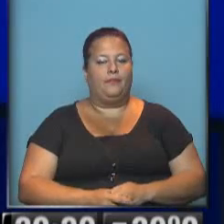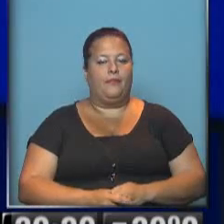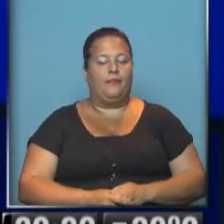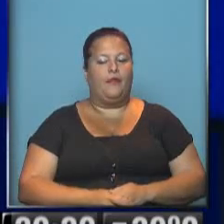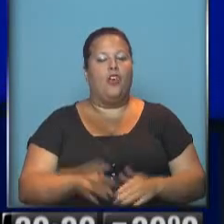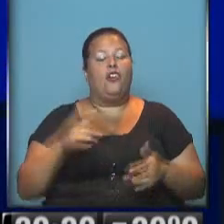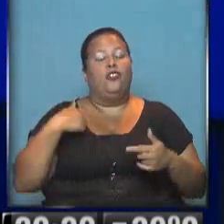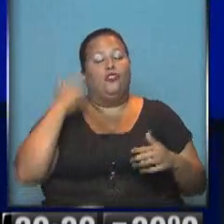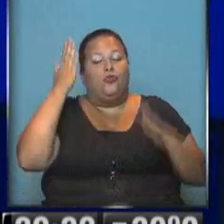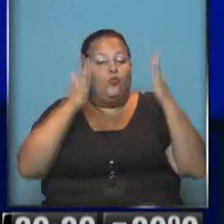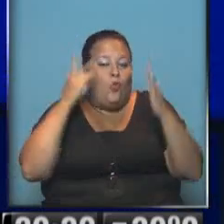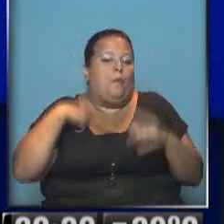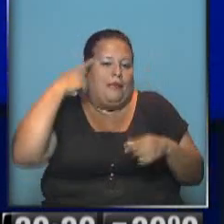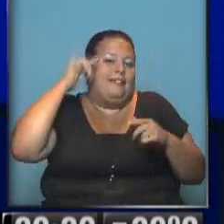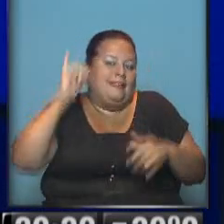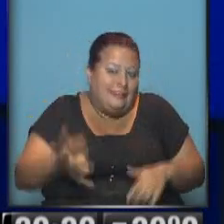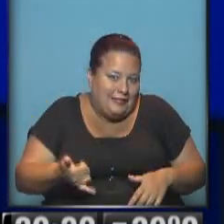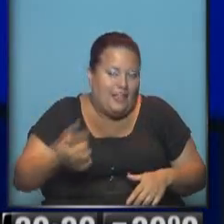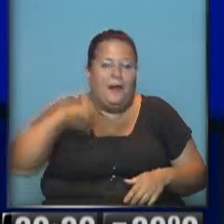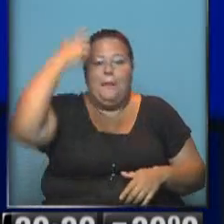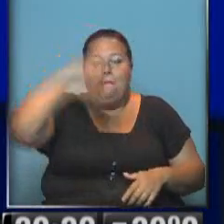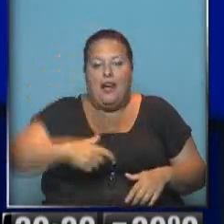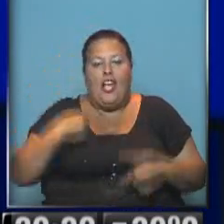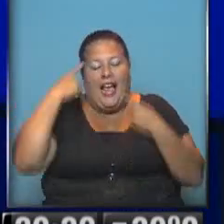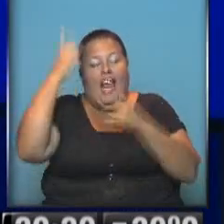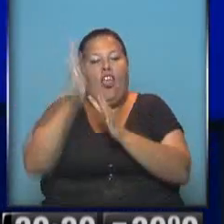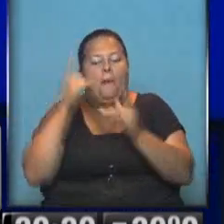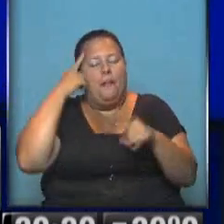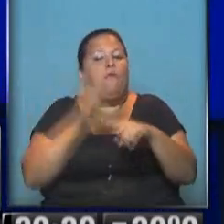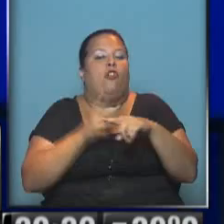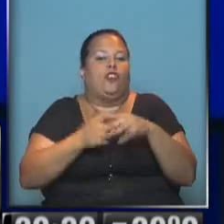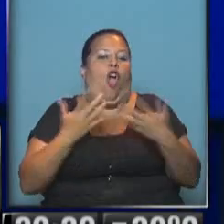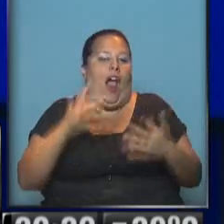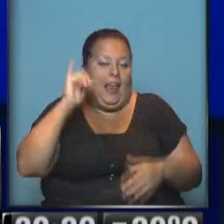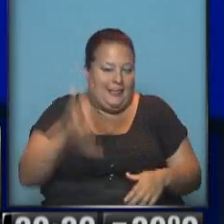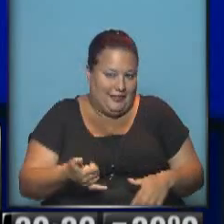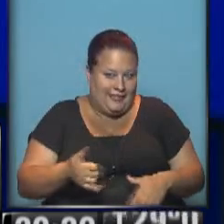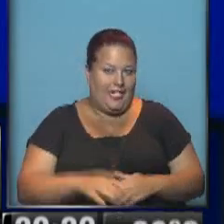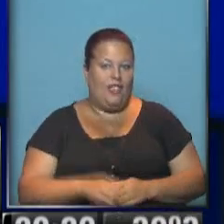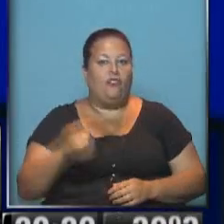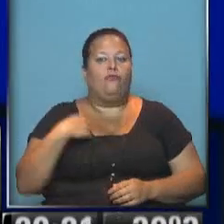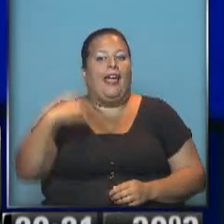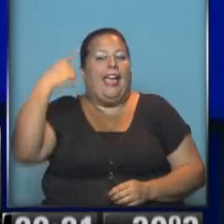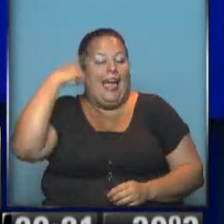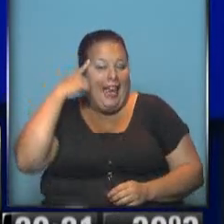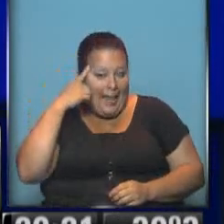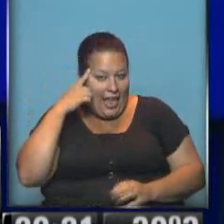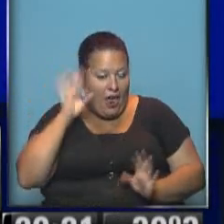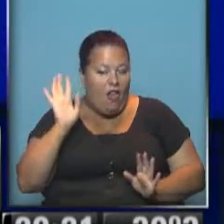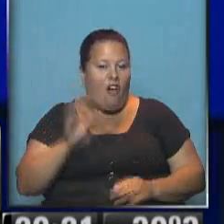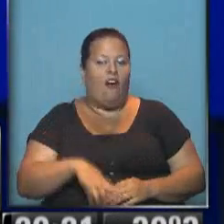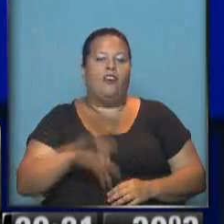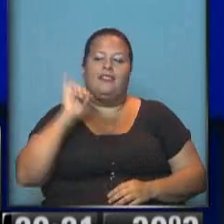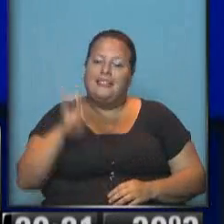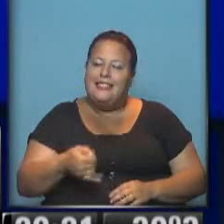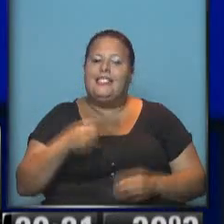Desde la esperanza te digo que sí, desde ser una persona creyente y optimista te digo que sí. Y creo que te digo más que nada